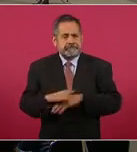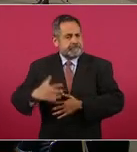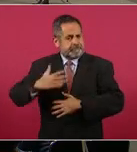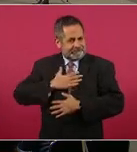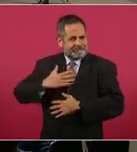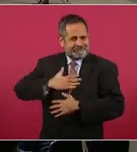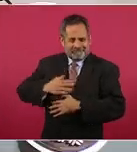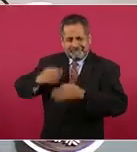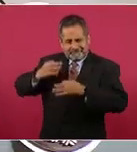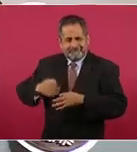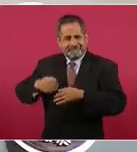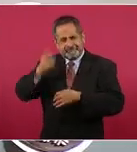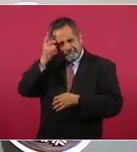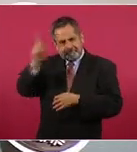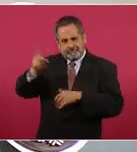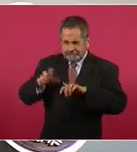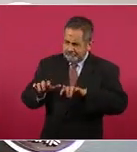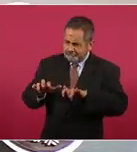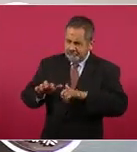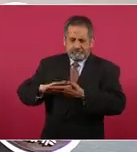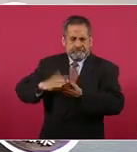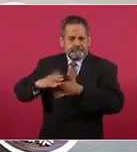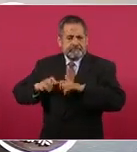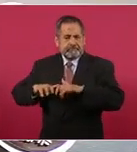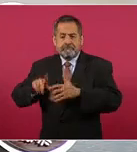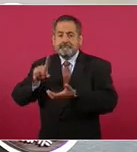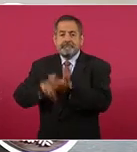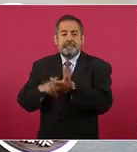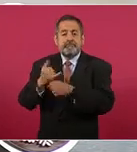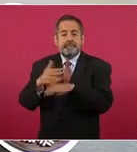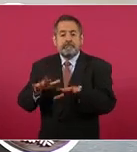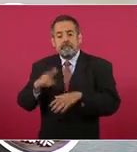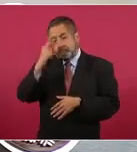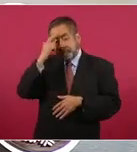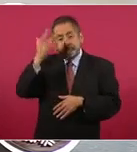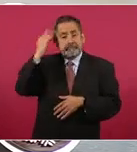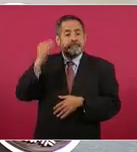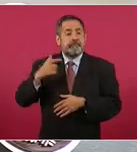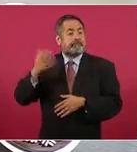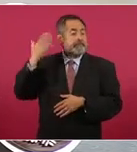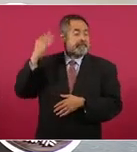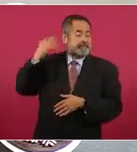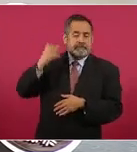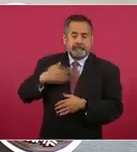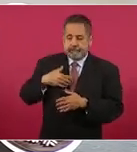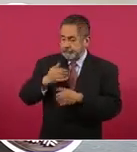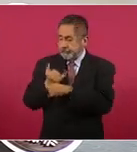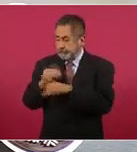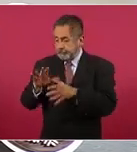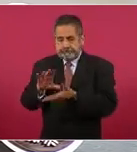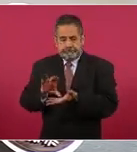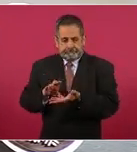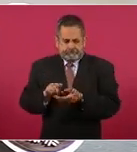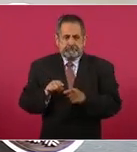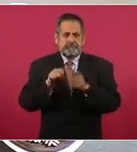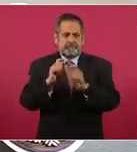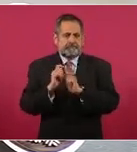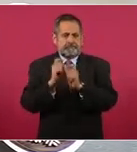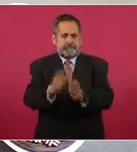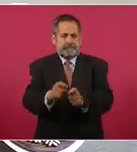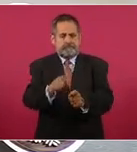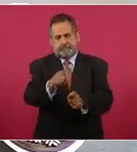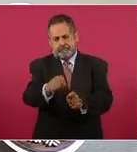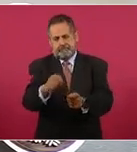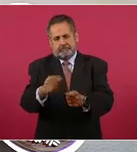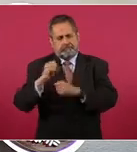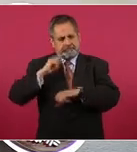de la información del SAT estaba prestada por terceros. Además de que hemos obtenido mayor